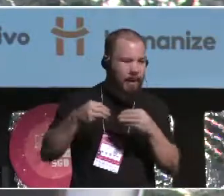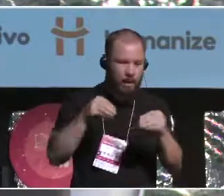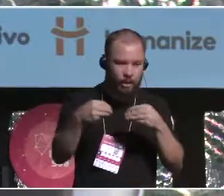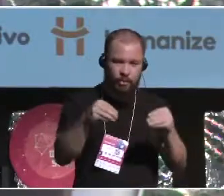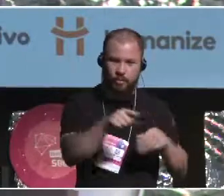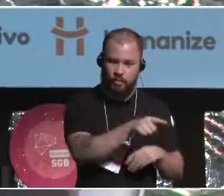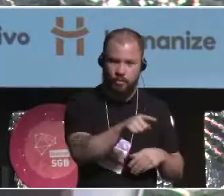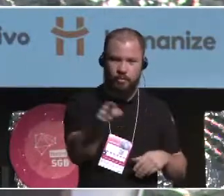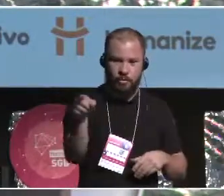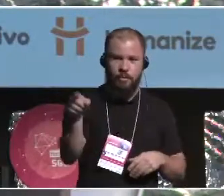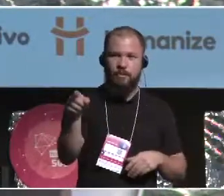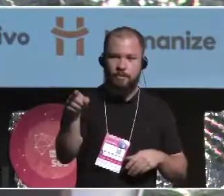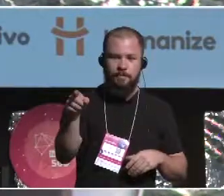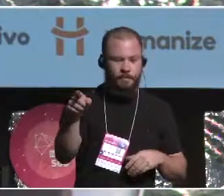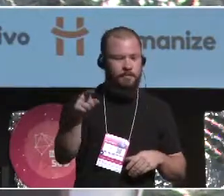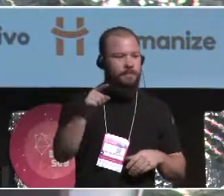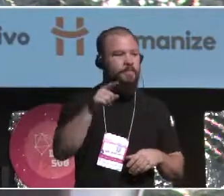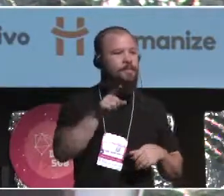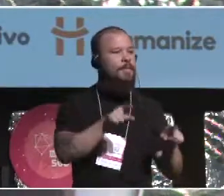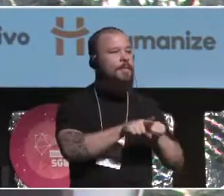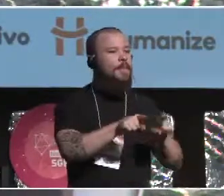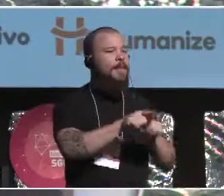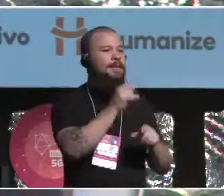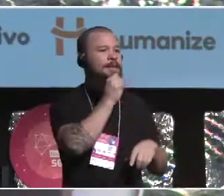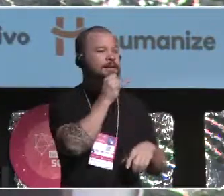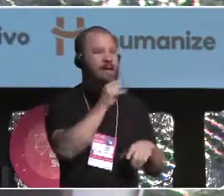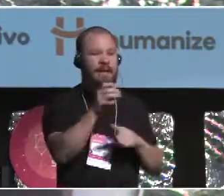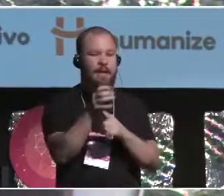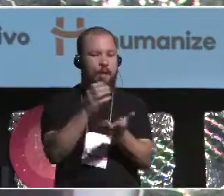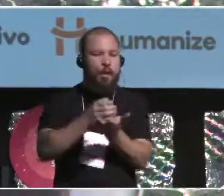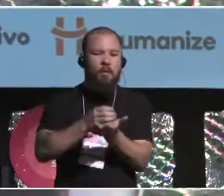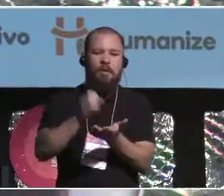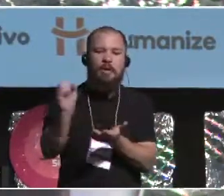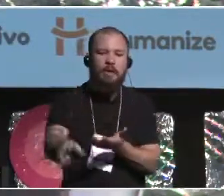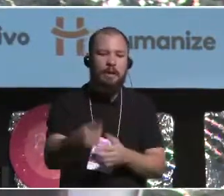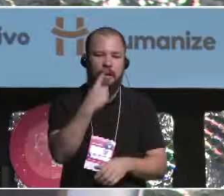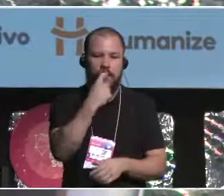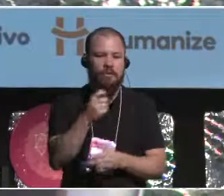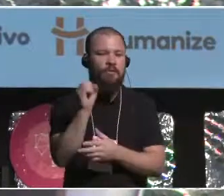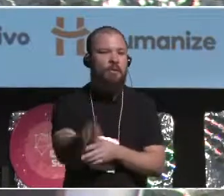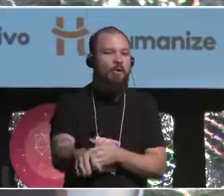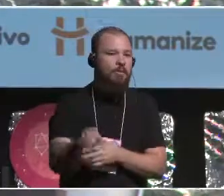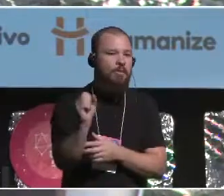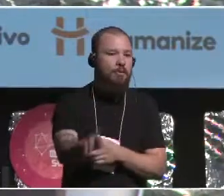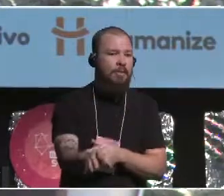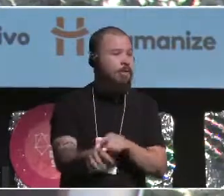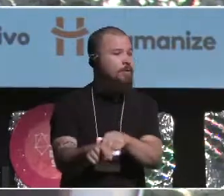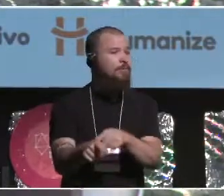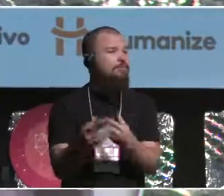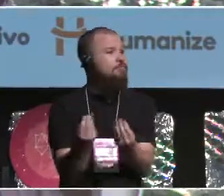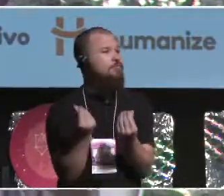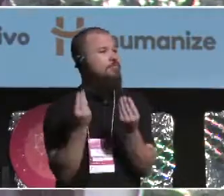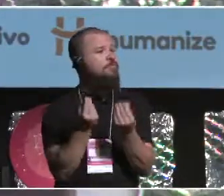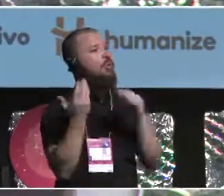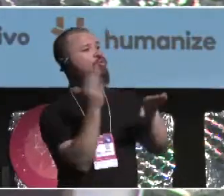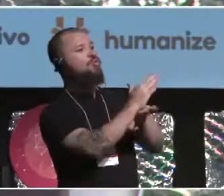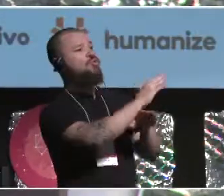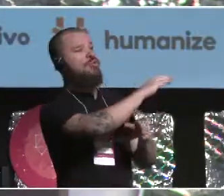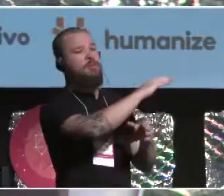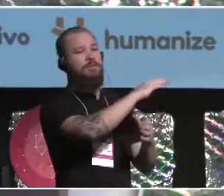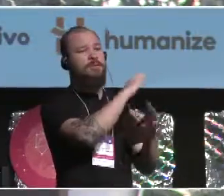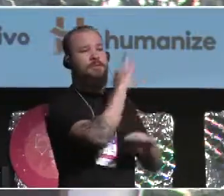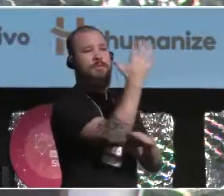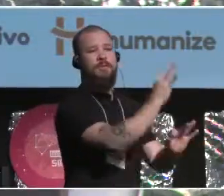basura. Eso ya es trabajar en pro del desarrollo sostenible. Son elementos tan sencillos, pero que a veces no los